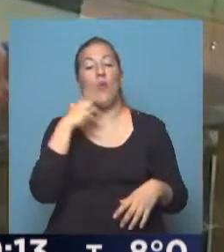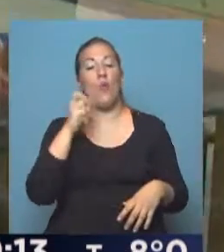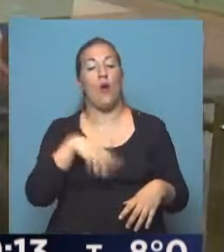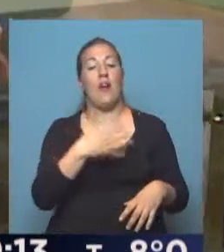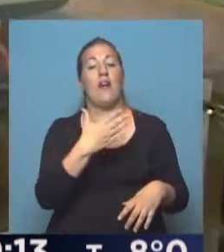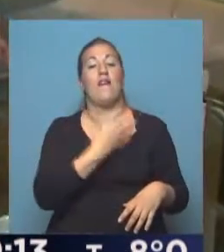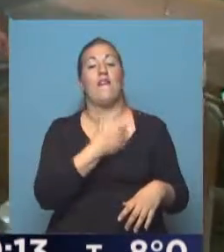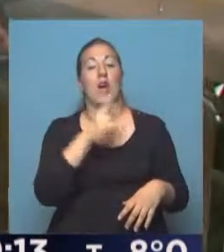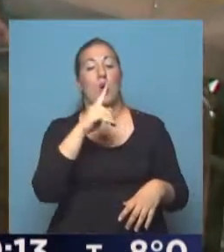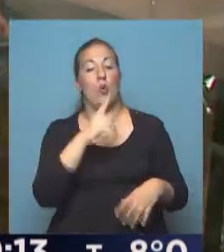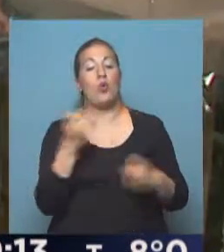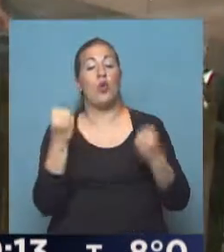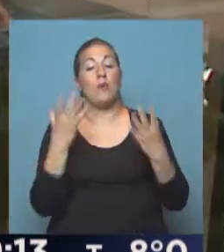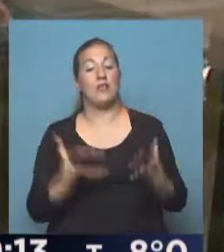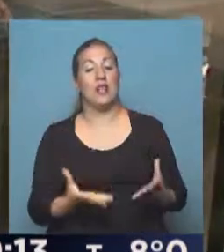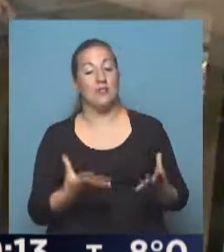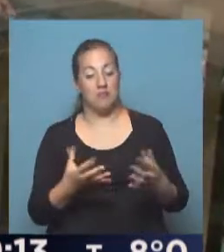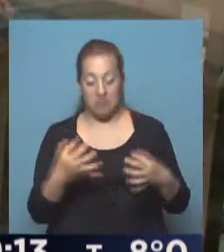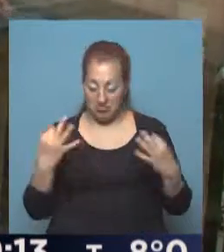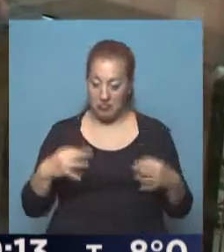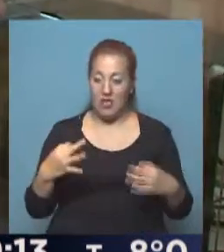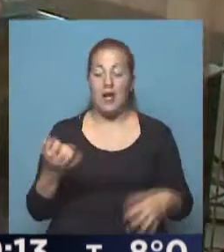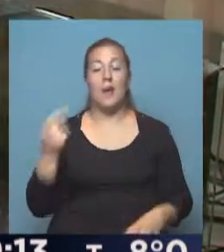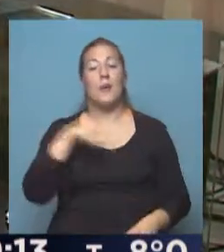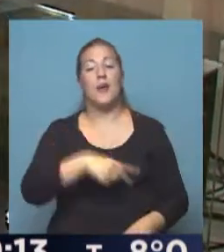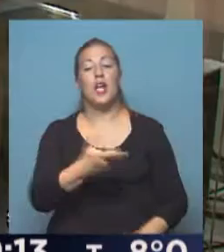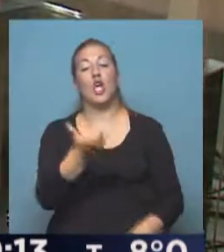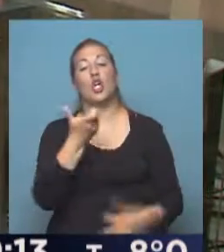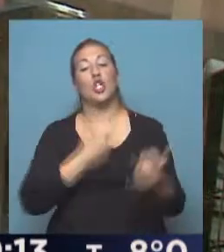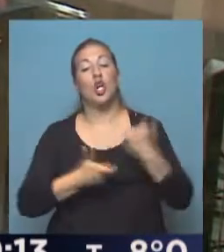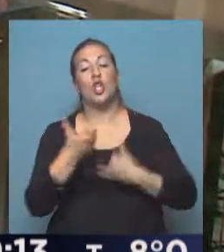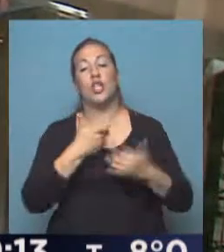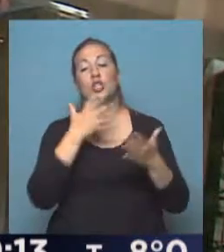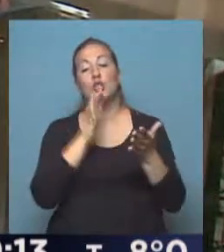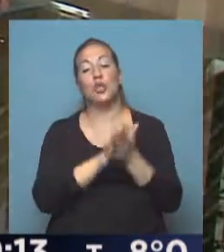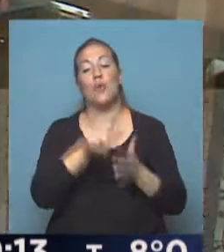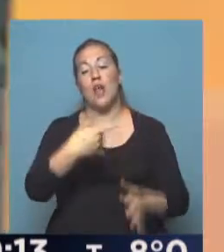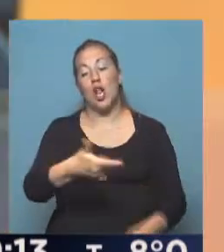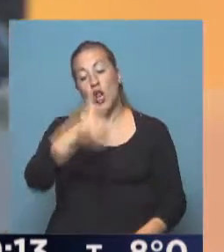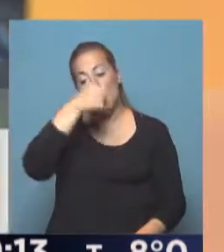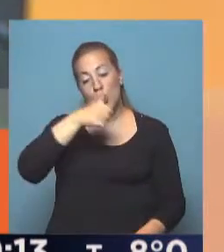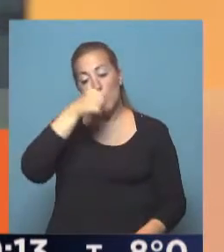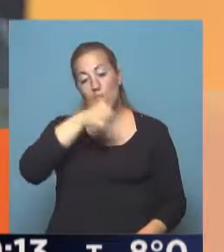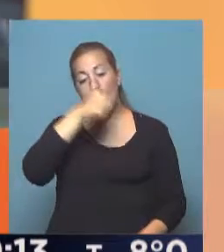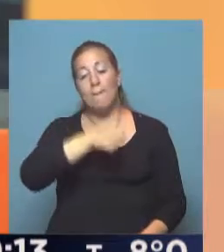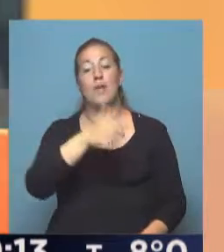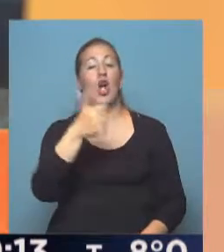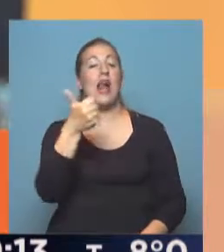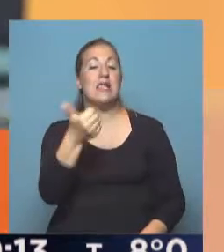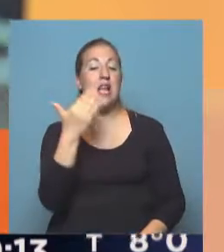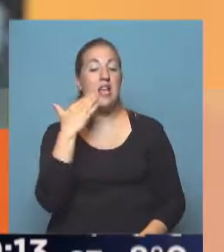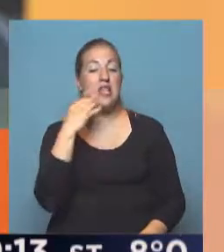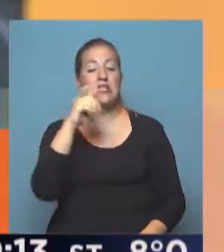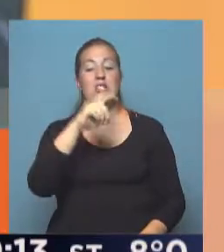está cómo está muy bien y venir a contarnos del cierre que se va a hacer este domingo a las 18 en el cs acá de la edición